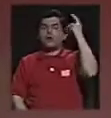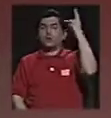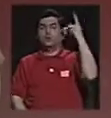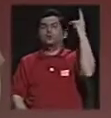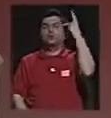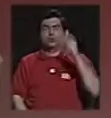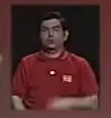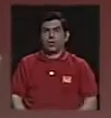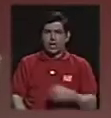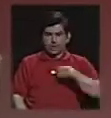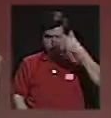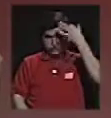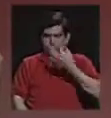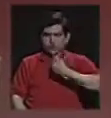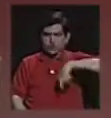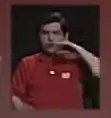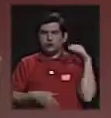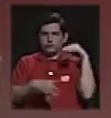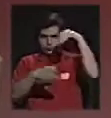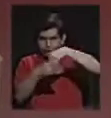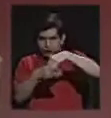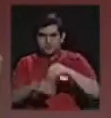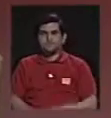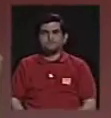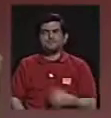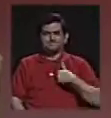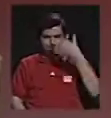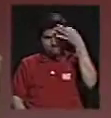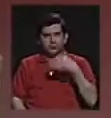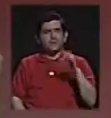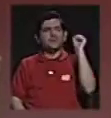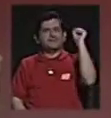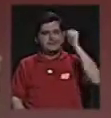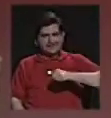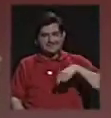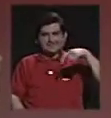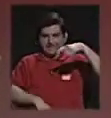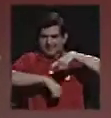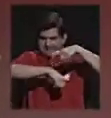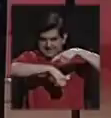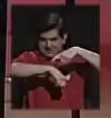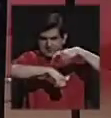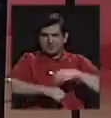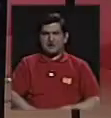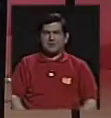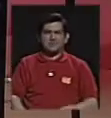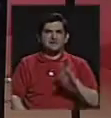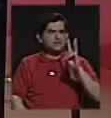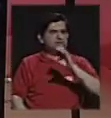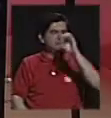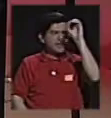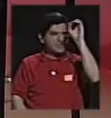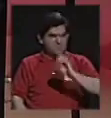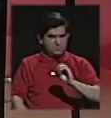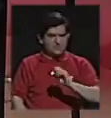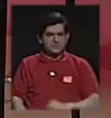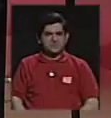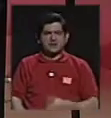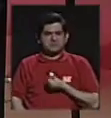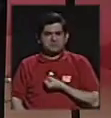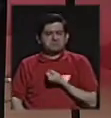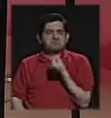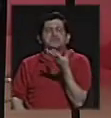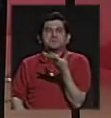política en el cual yo creo que estamos inmersos. Entonces, sí creo que en este momento ese 60%